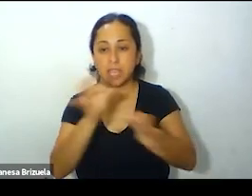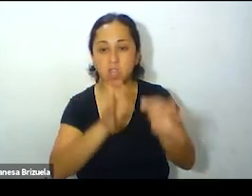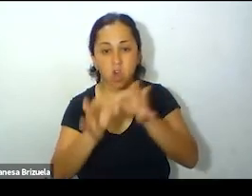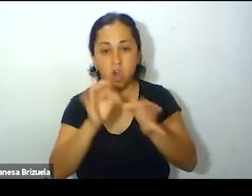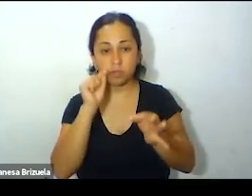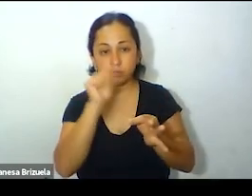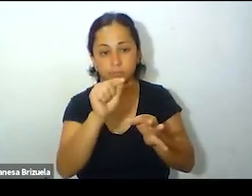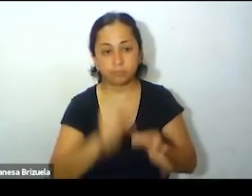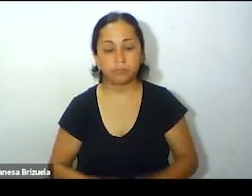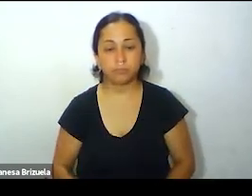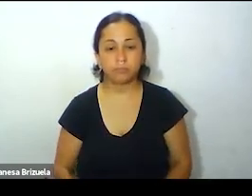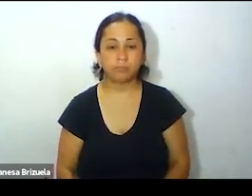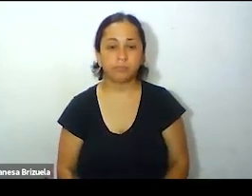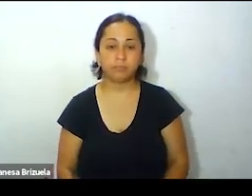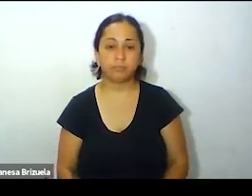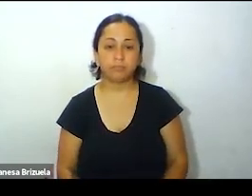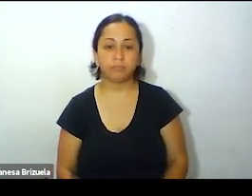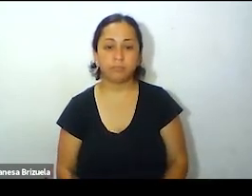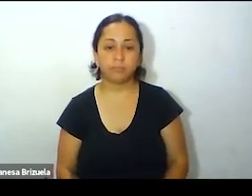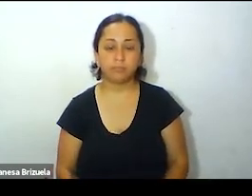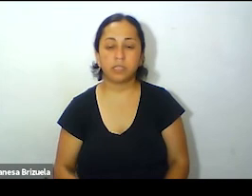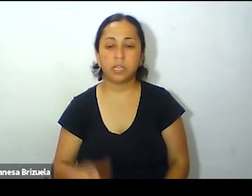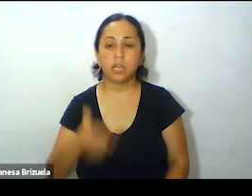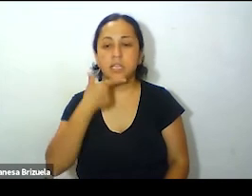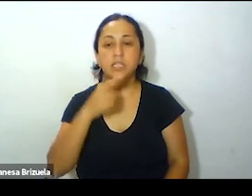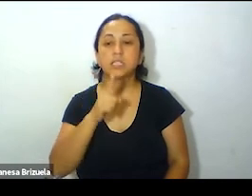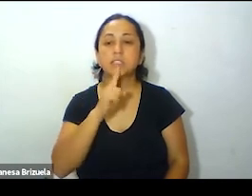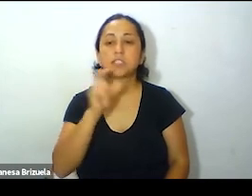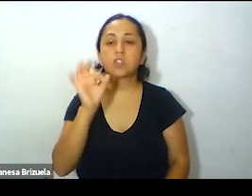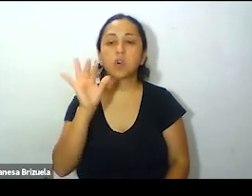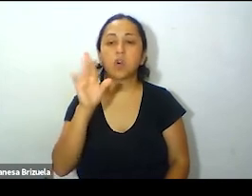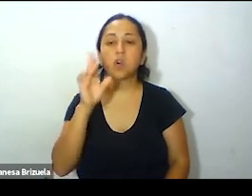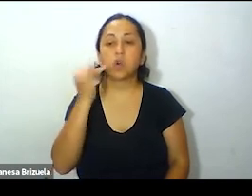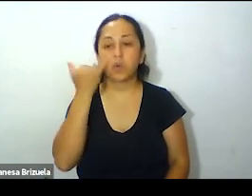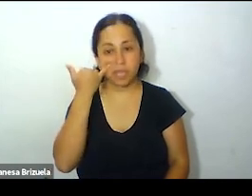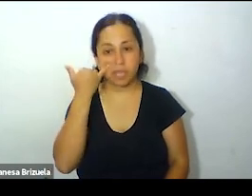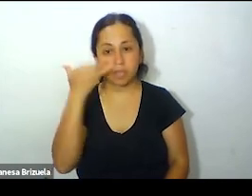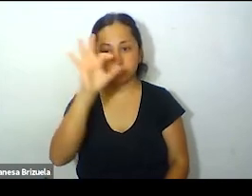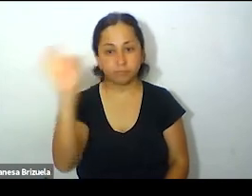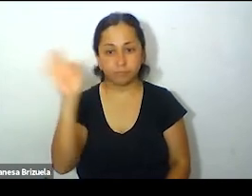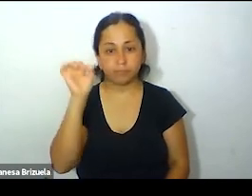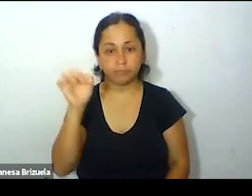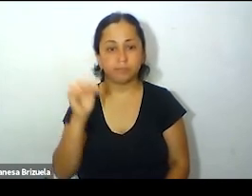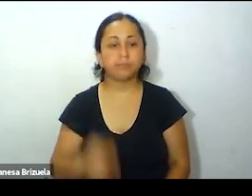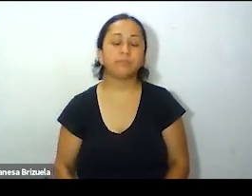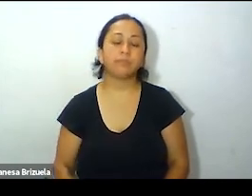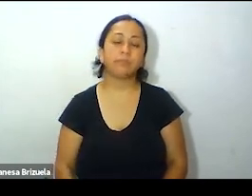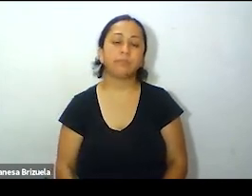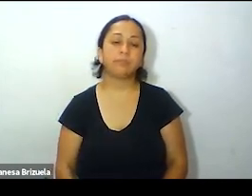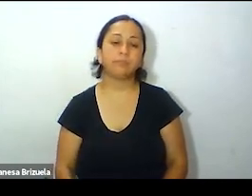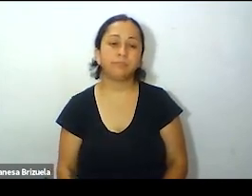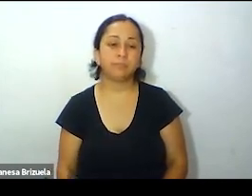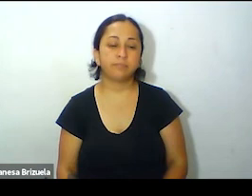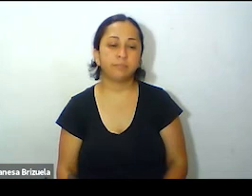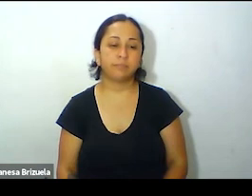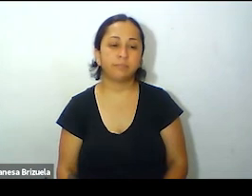y ponemos crear una story, por ejemplo. De esta forma hacemos el tamaño alargado del